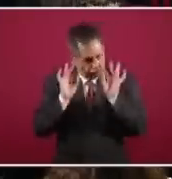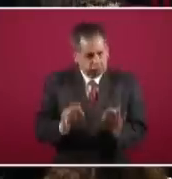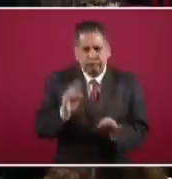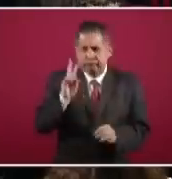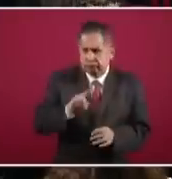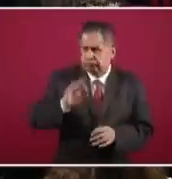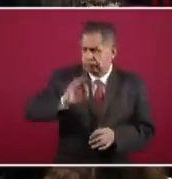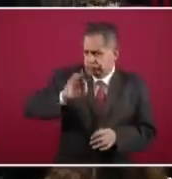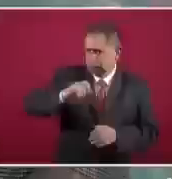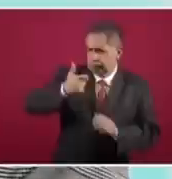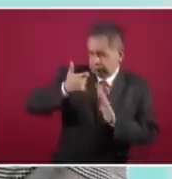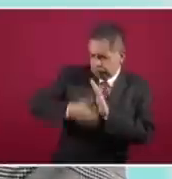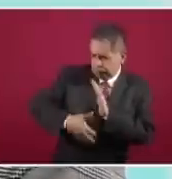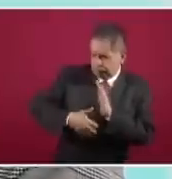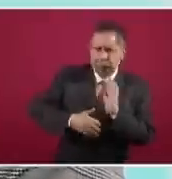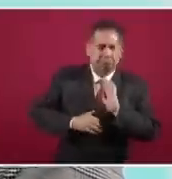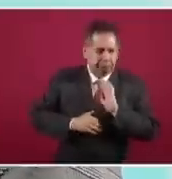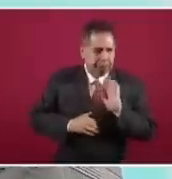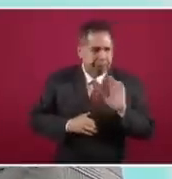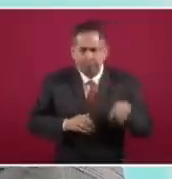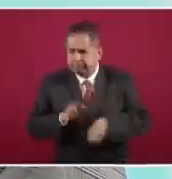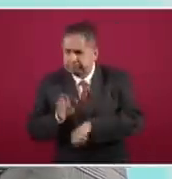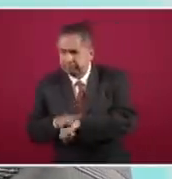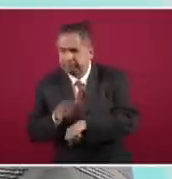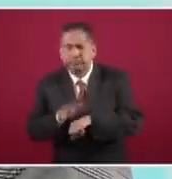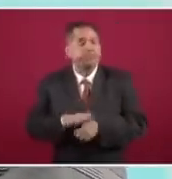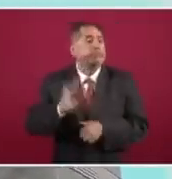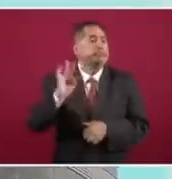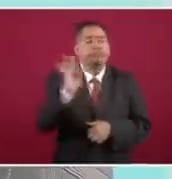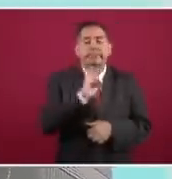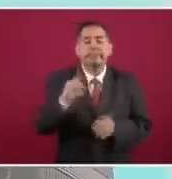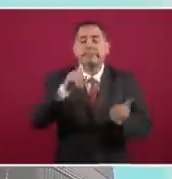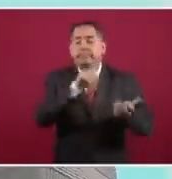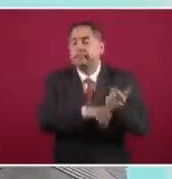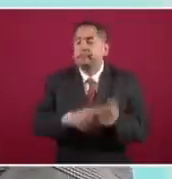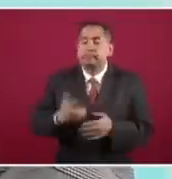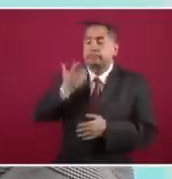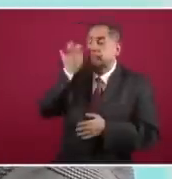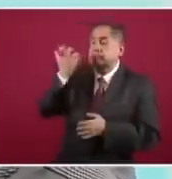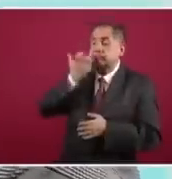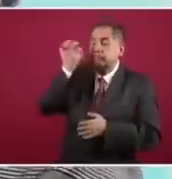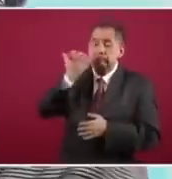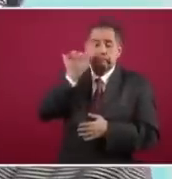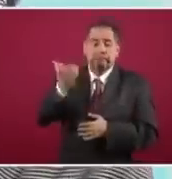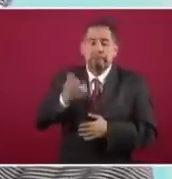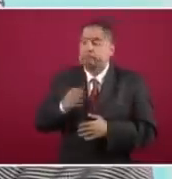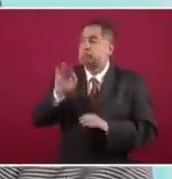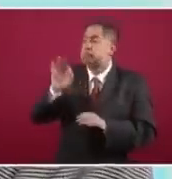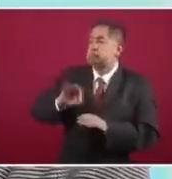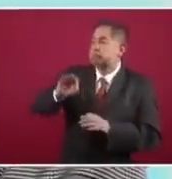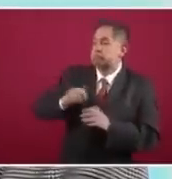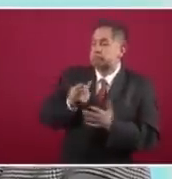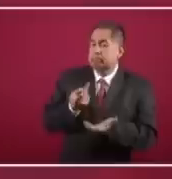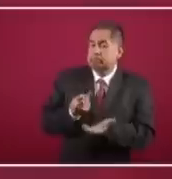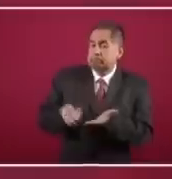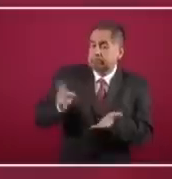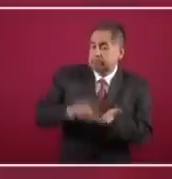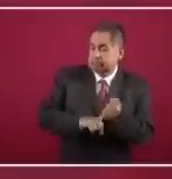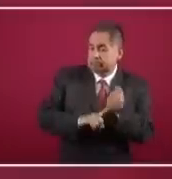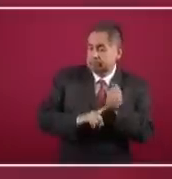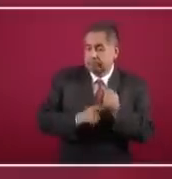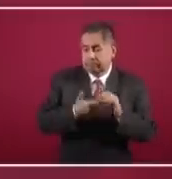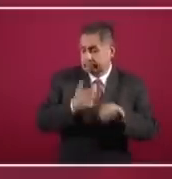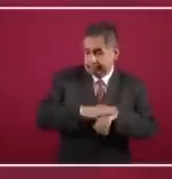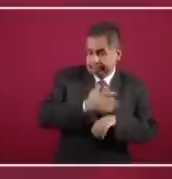para garantizarles que en caso de haber una mala práctica comercial tuvieran una